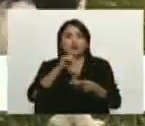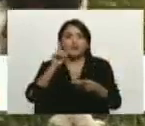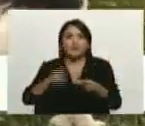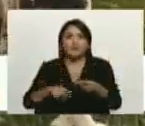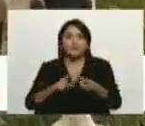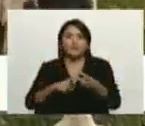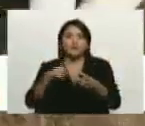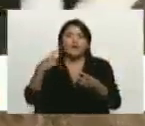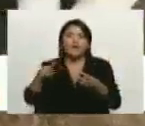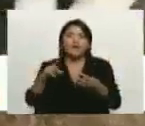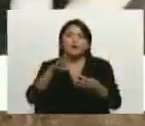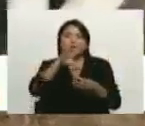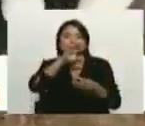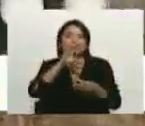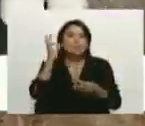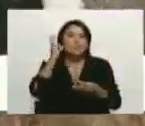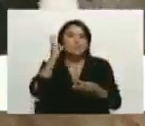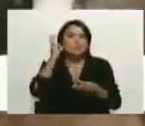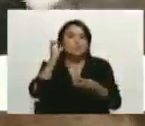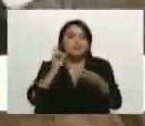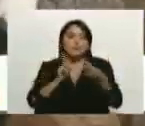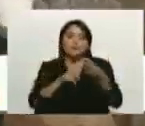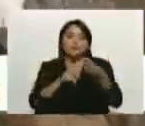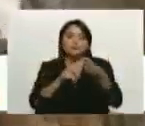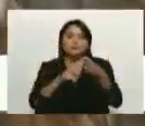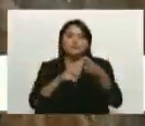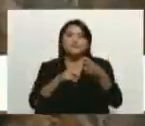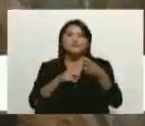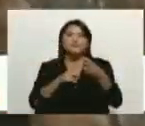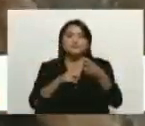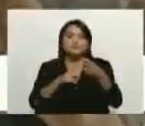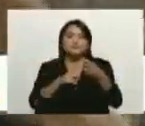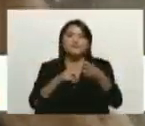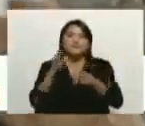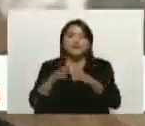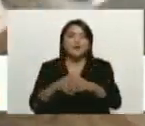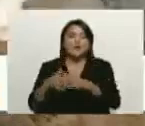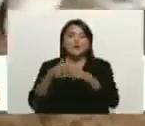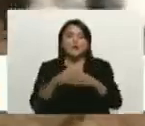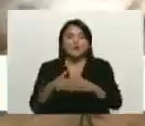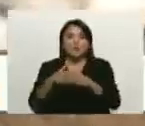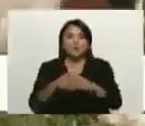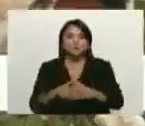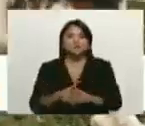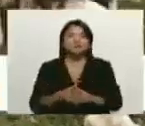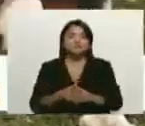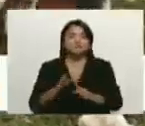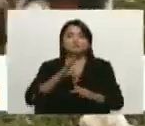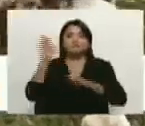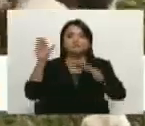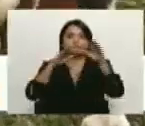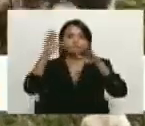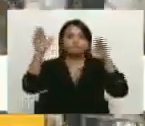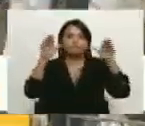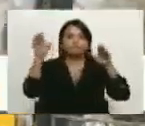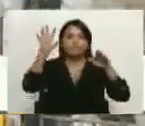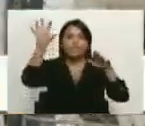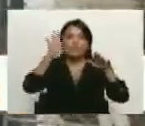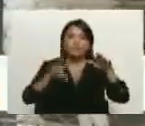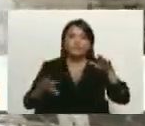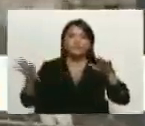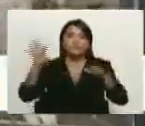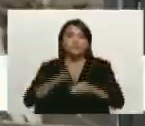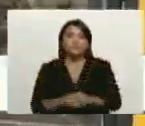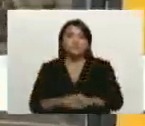tenemos una hembra llamada Mamusca que nos está representando en Houston. Nuestra raza se está expandiendo y se está dando a conocer.